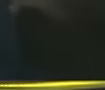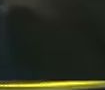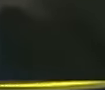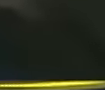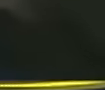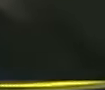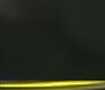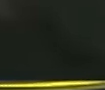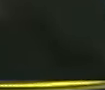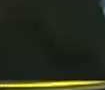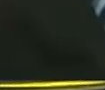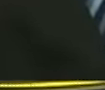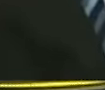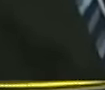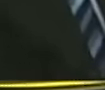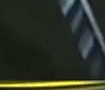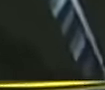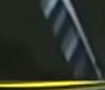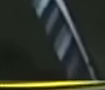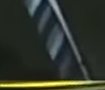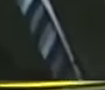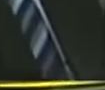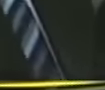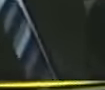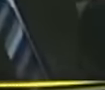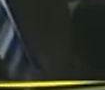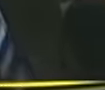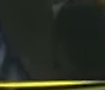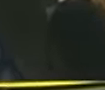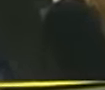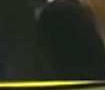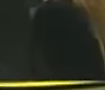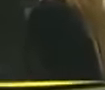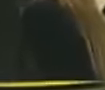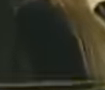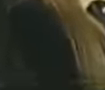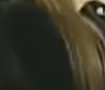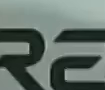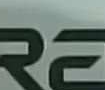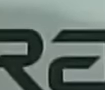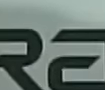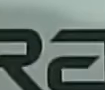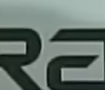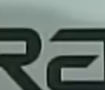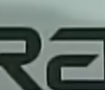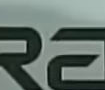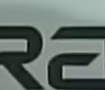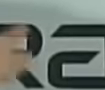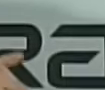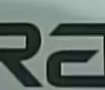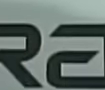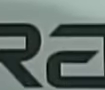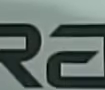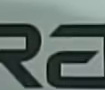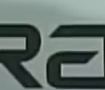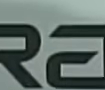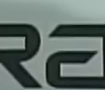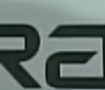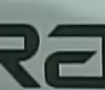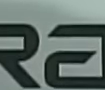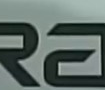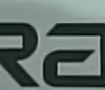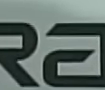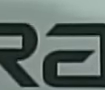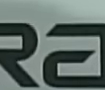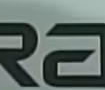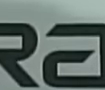Constitución de la República Bolivariana de Venezuela. Y antes de irse, candidato, queremos recordarle que está